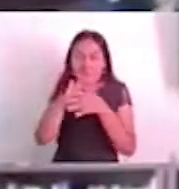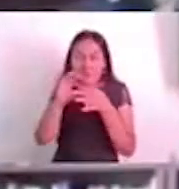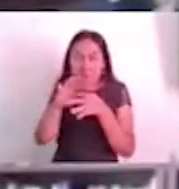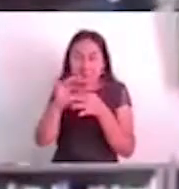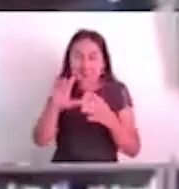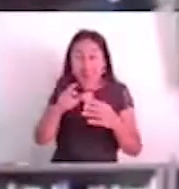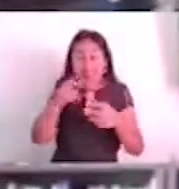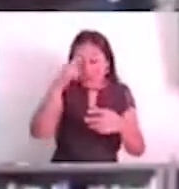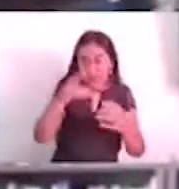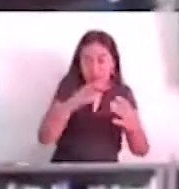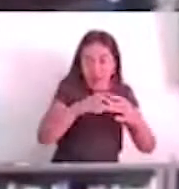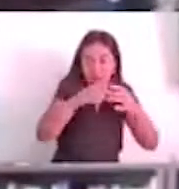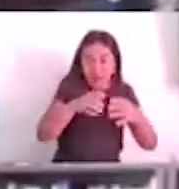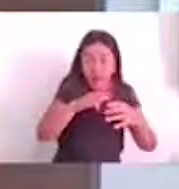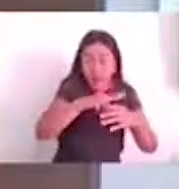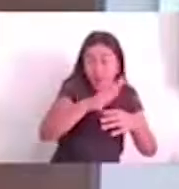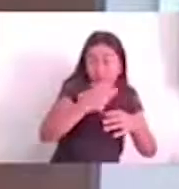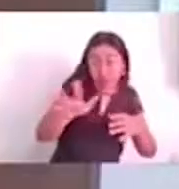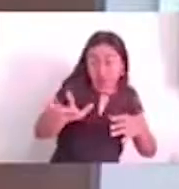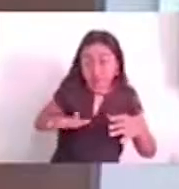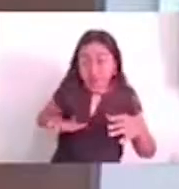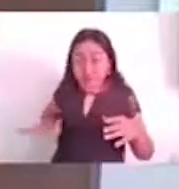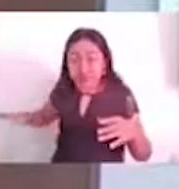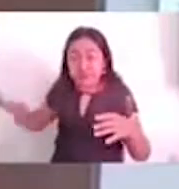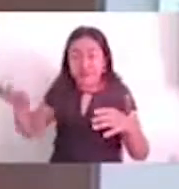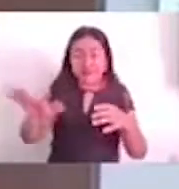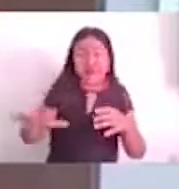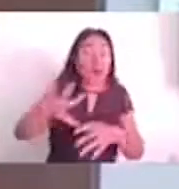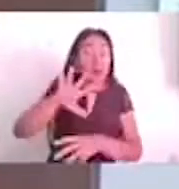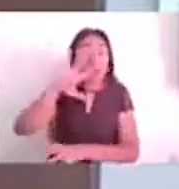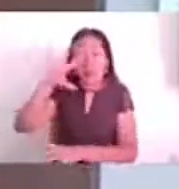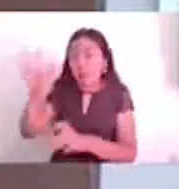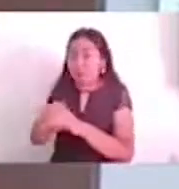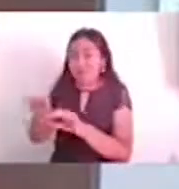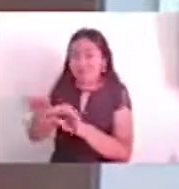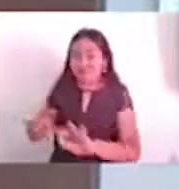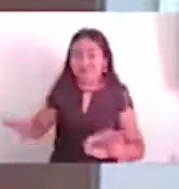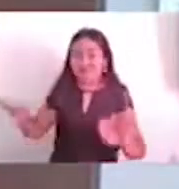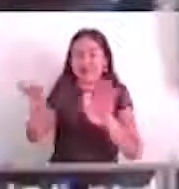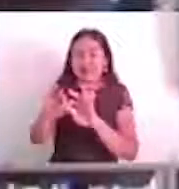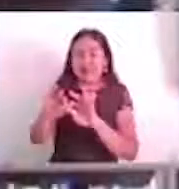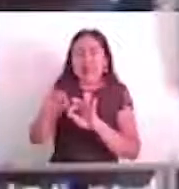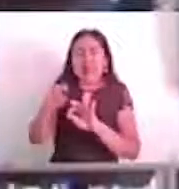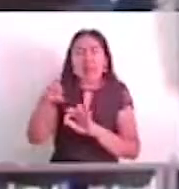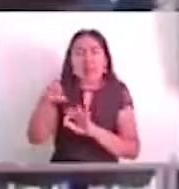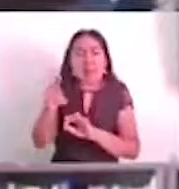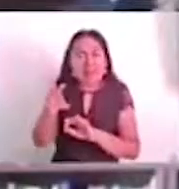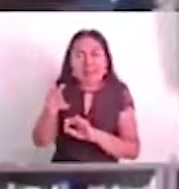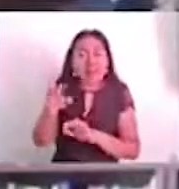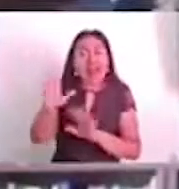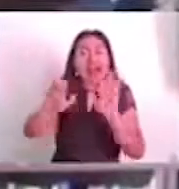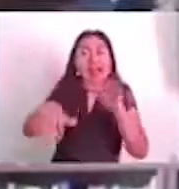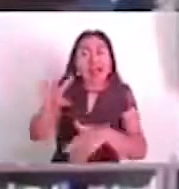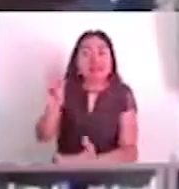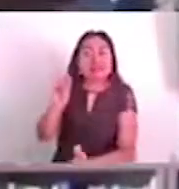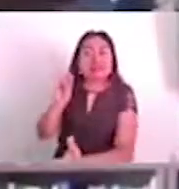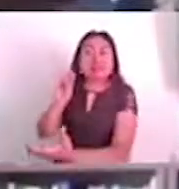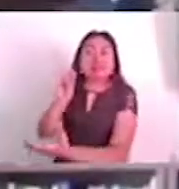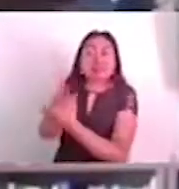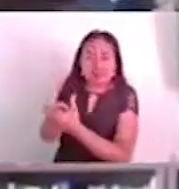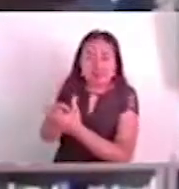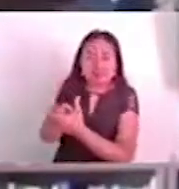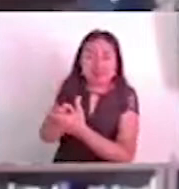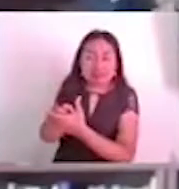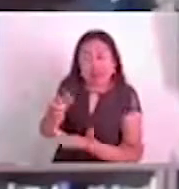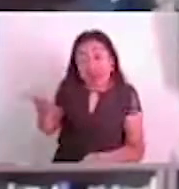Cuautitlán, porque no se le hace caso, pero son tan más antiguas que Tenochtitlán